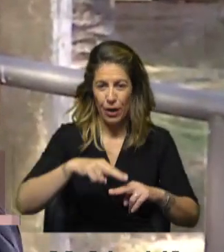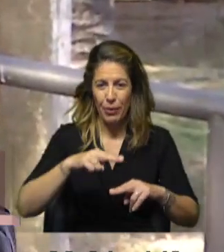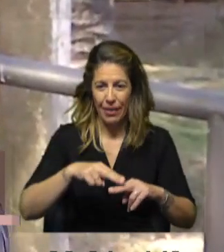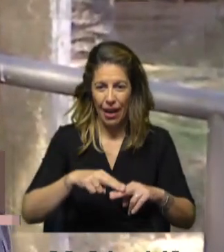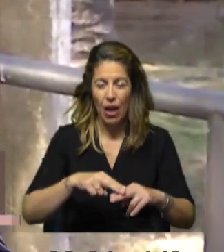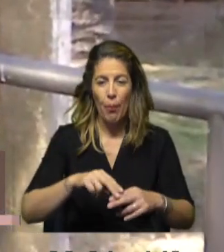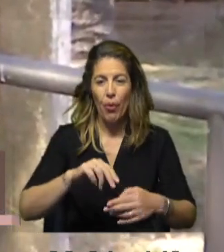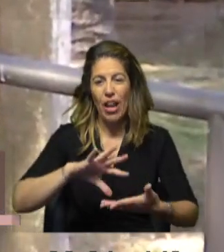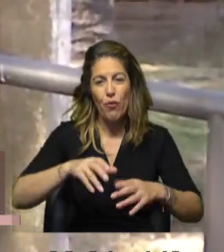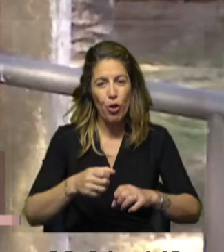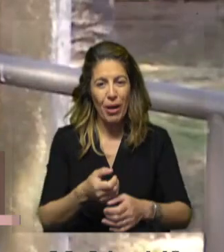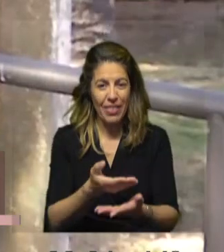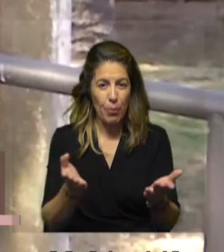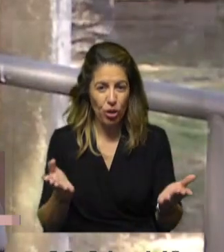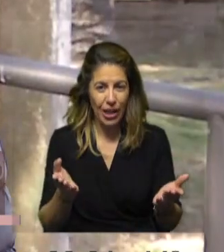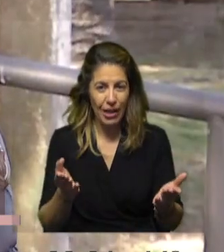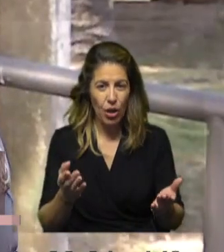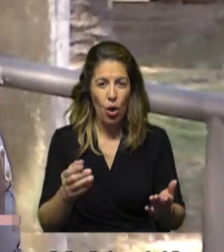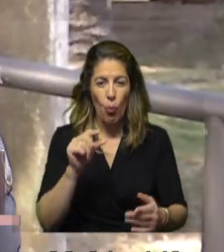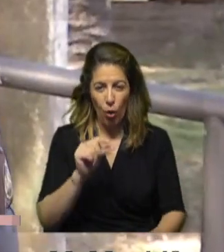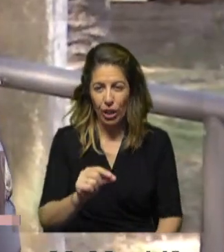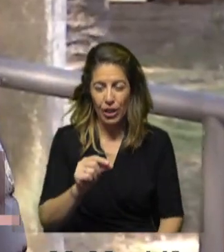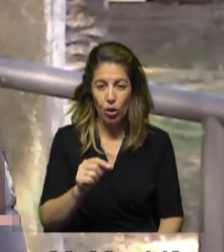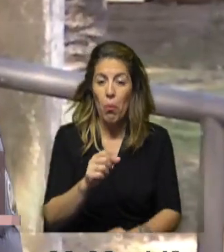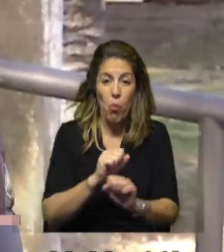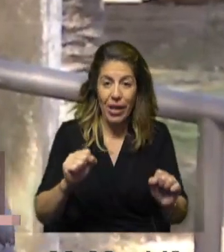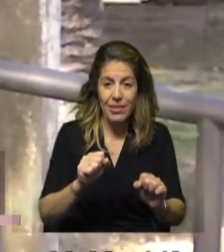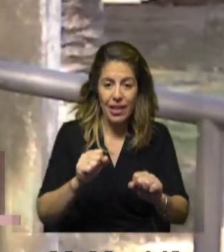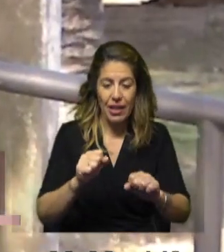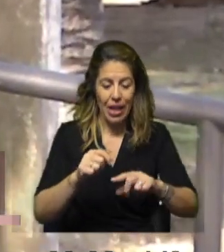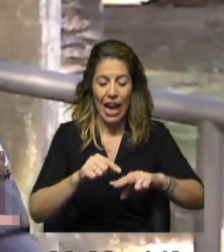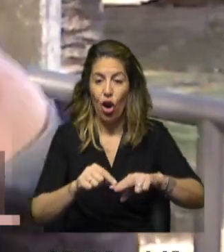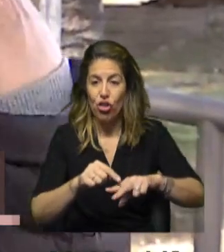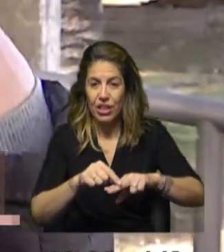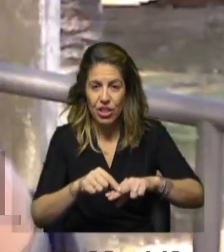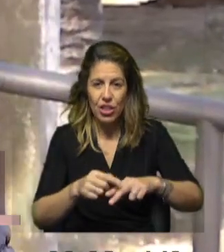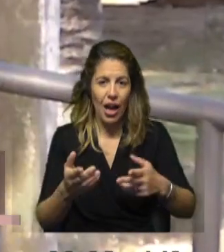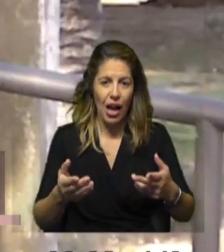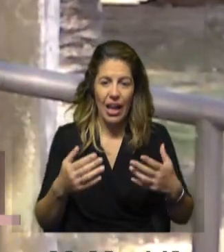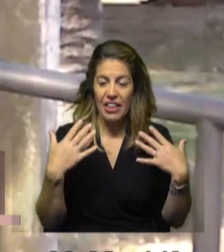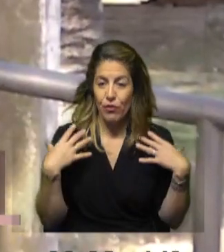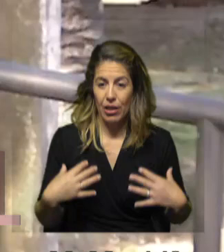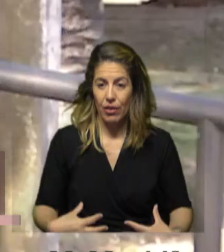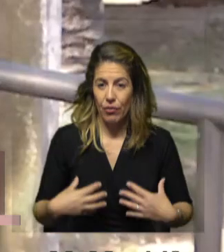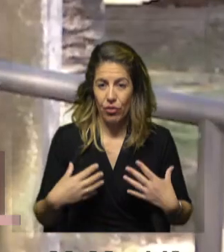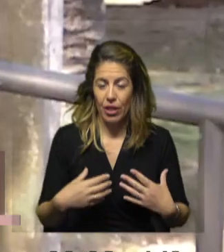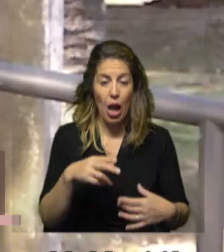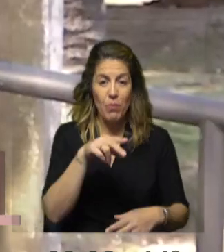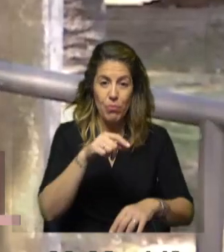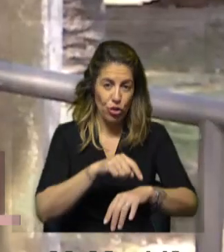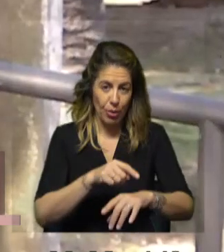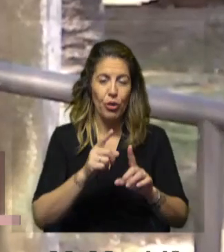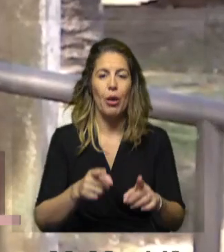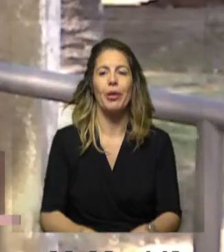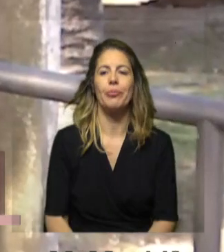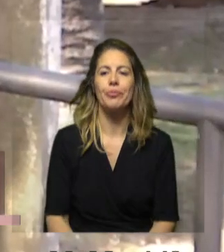en realidad es un pedacito, porque eso mismo le puede pasar en la rodilla, en el tobillo, en el puño y a veces en varias articulaciones a la vez, ¿verdad? Eso